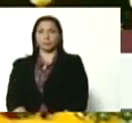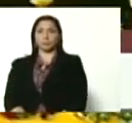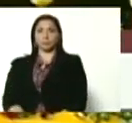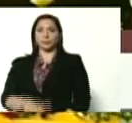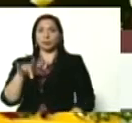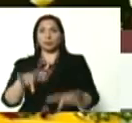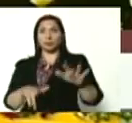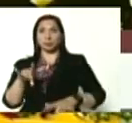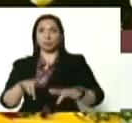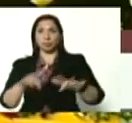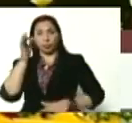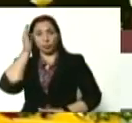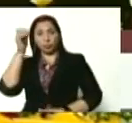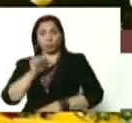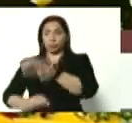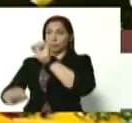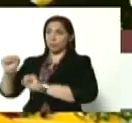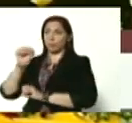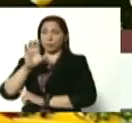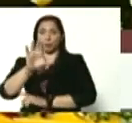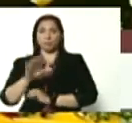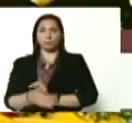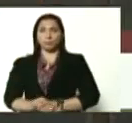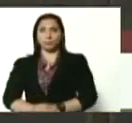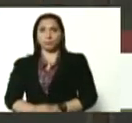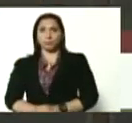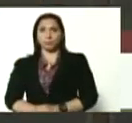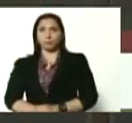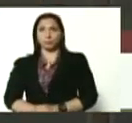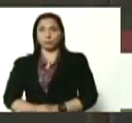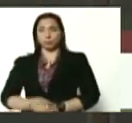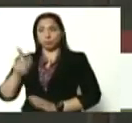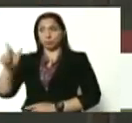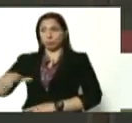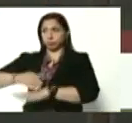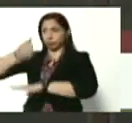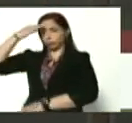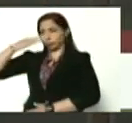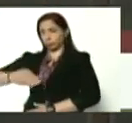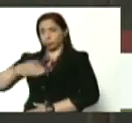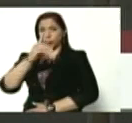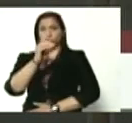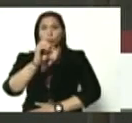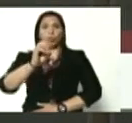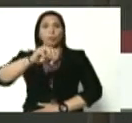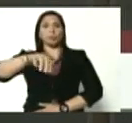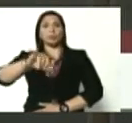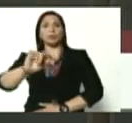del consejo de defensa de la nación mayor general domingo